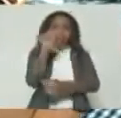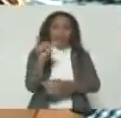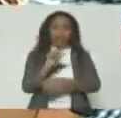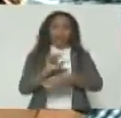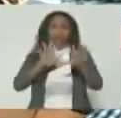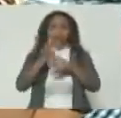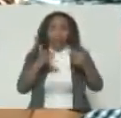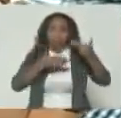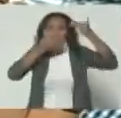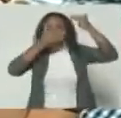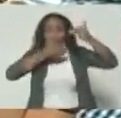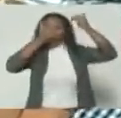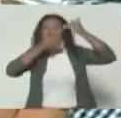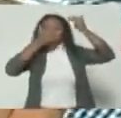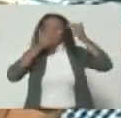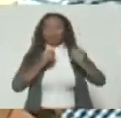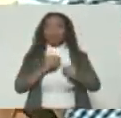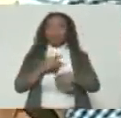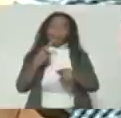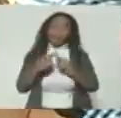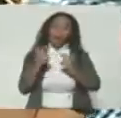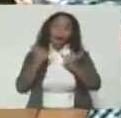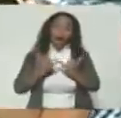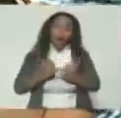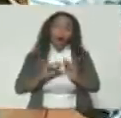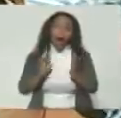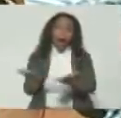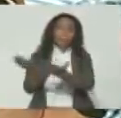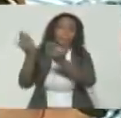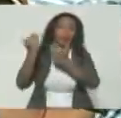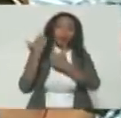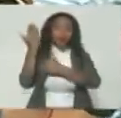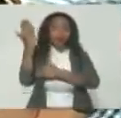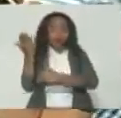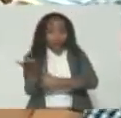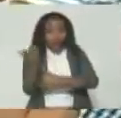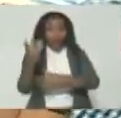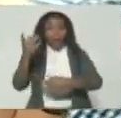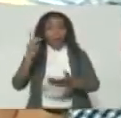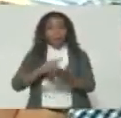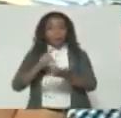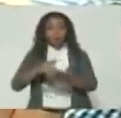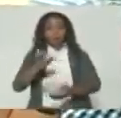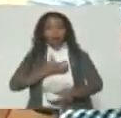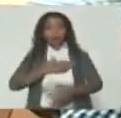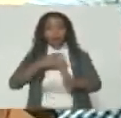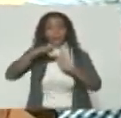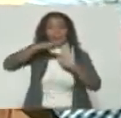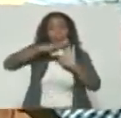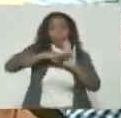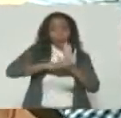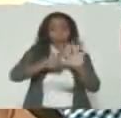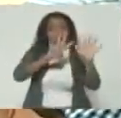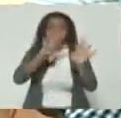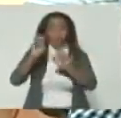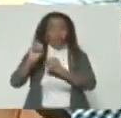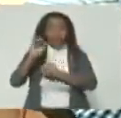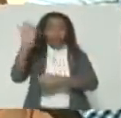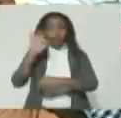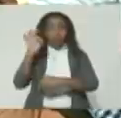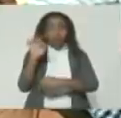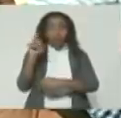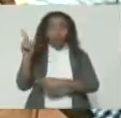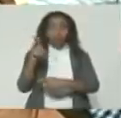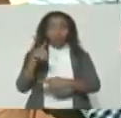secuestros semanales. Con el apoyo de usted, con la articulación con todos los alcaldes, hemos logrado bajar en más de un 90% los delitos. Y